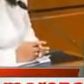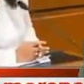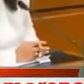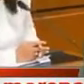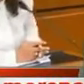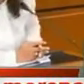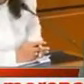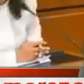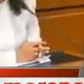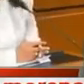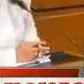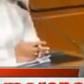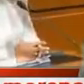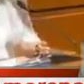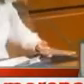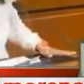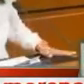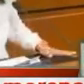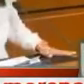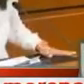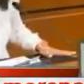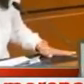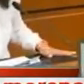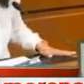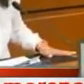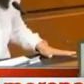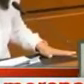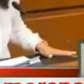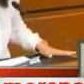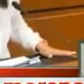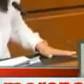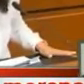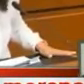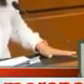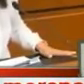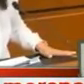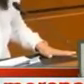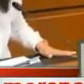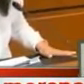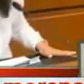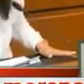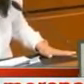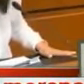Madero a un privado. Ellos tienen que reportar y si